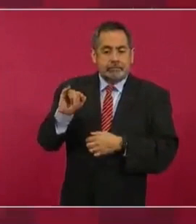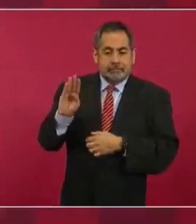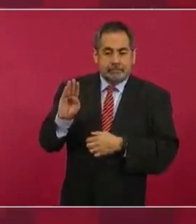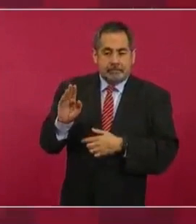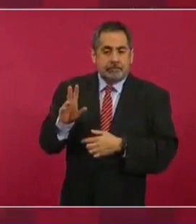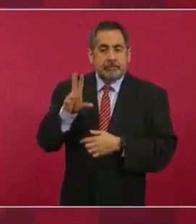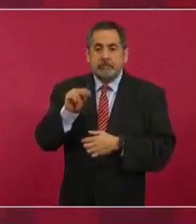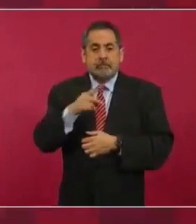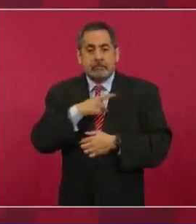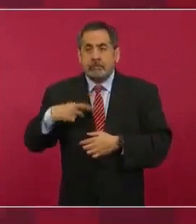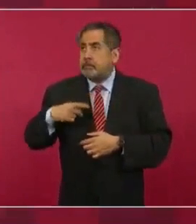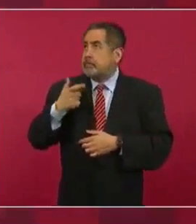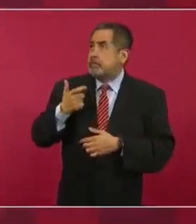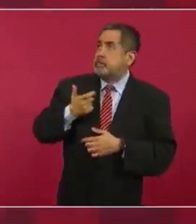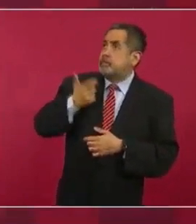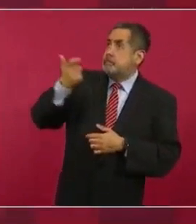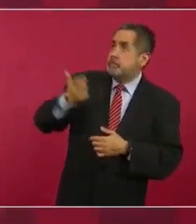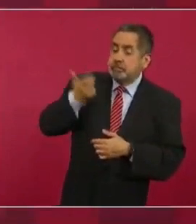no es deuda adicional.